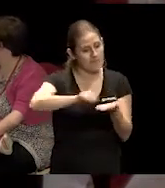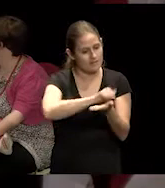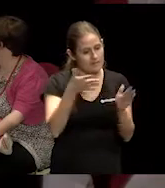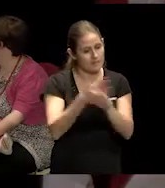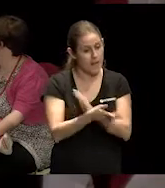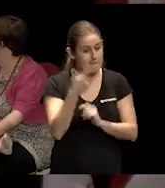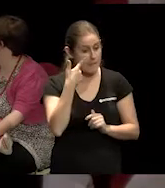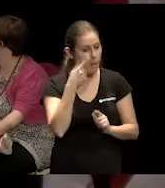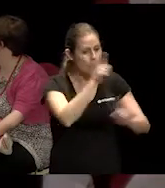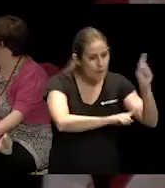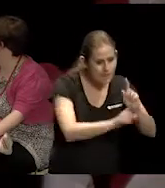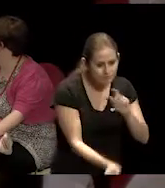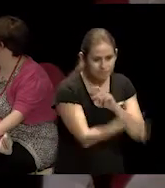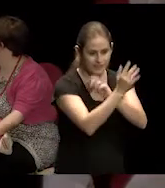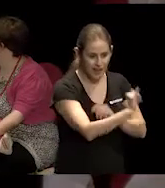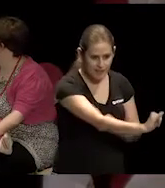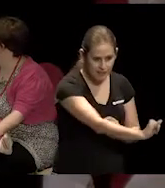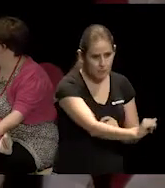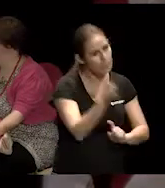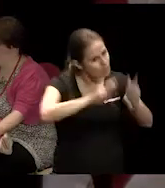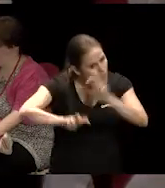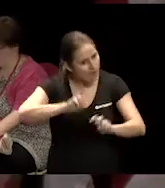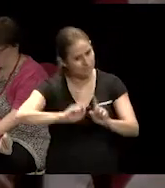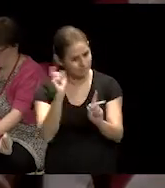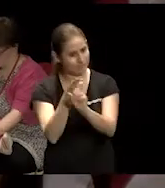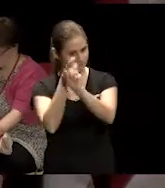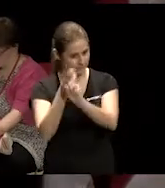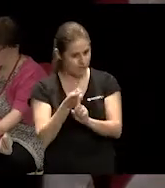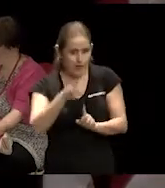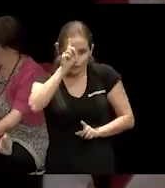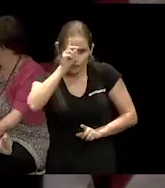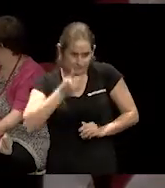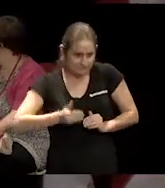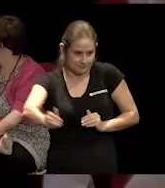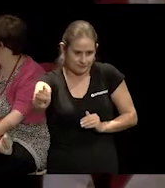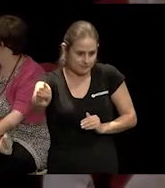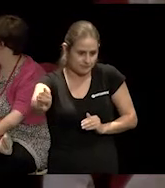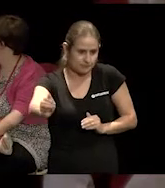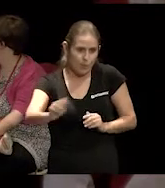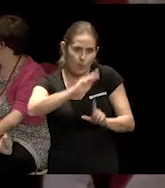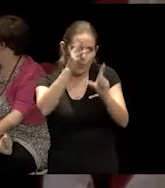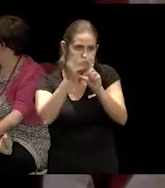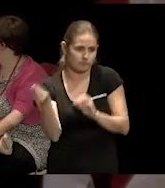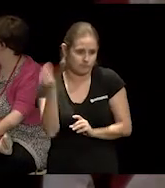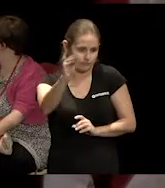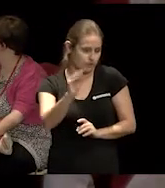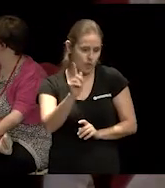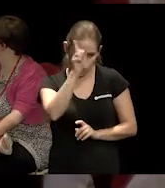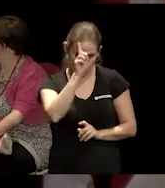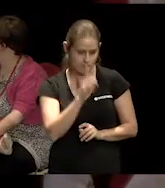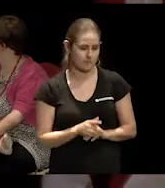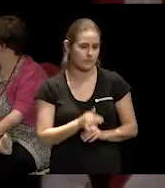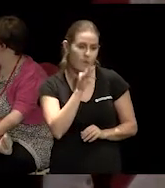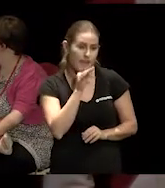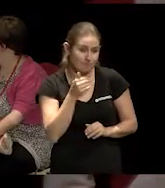es lo mejor, ¿sabes? Y así. Y no lo sé cuándo lo vamos a subir, igual en junio o algo. Y después no sé